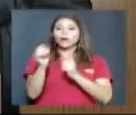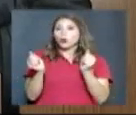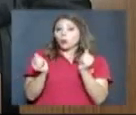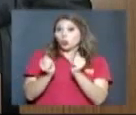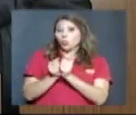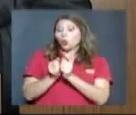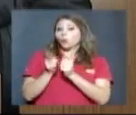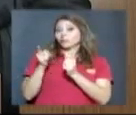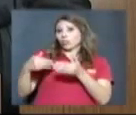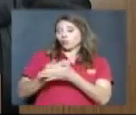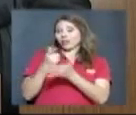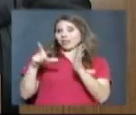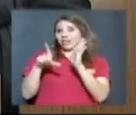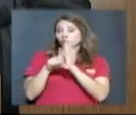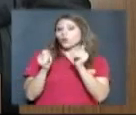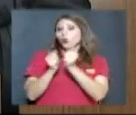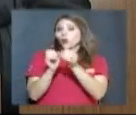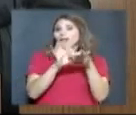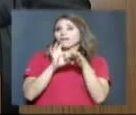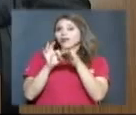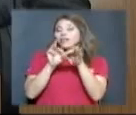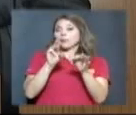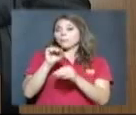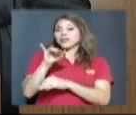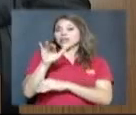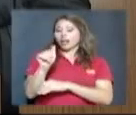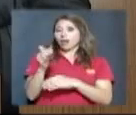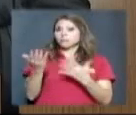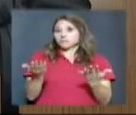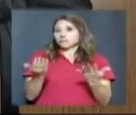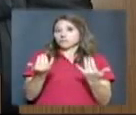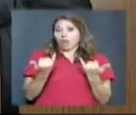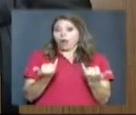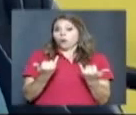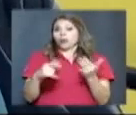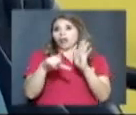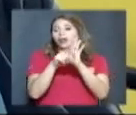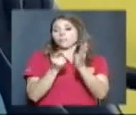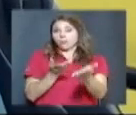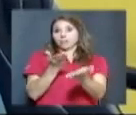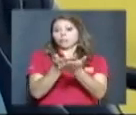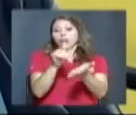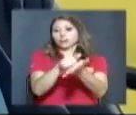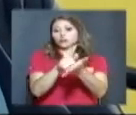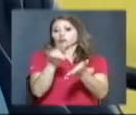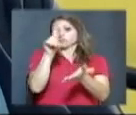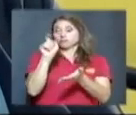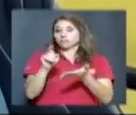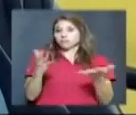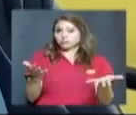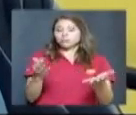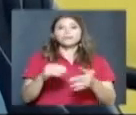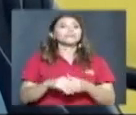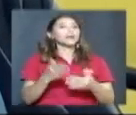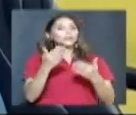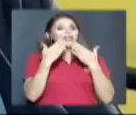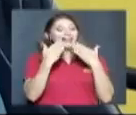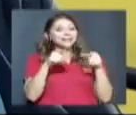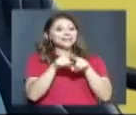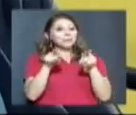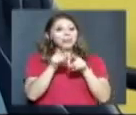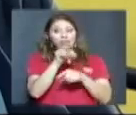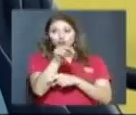proyecto, tenemos una legislación que plantea eso. ¿Qué opina la red MICA al respecto? Sí, muchas gracias Marlon y también a los colegas